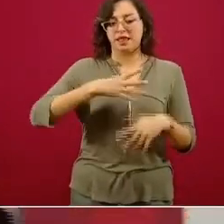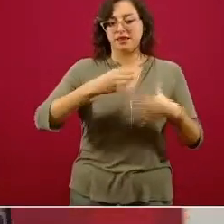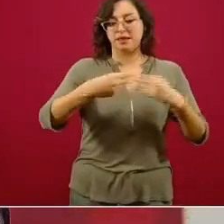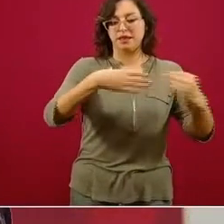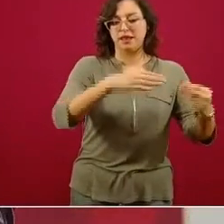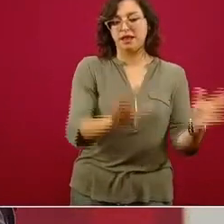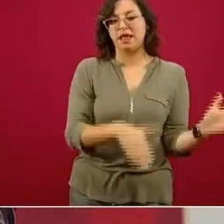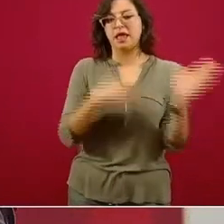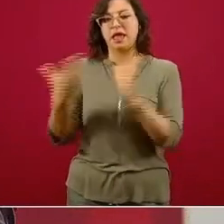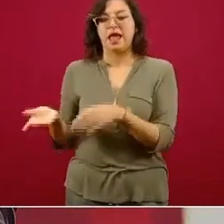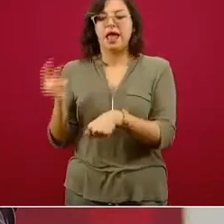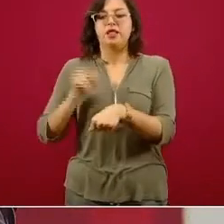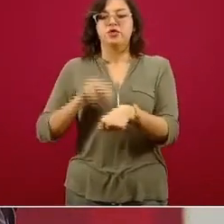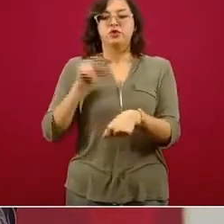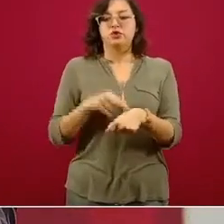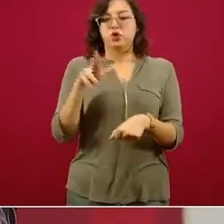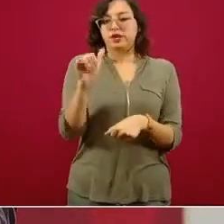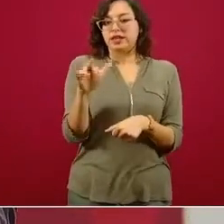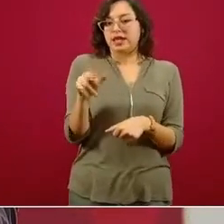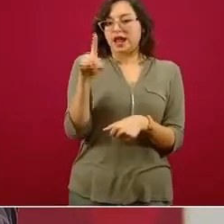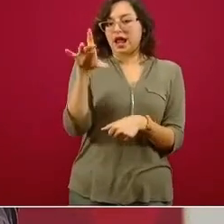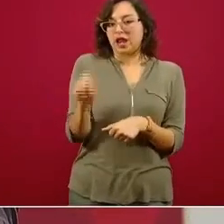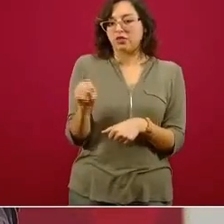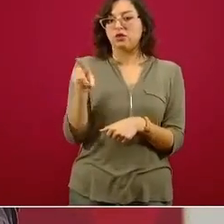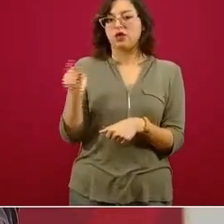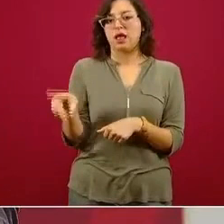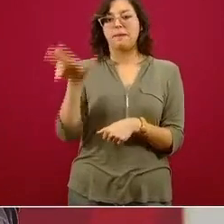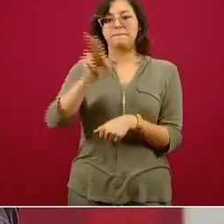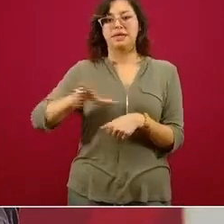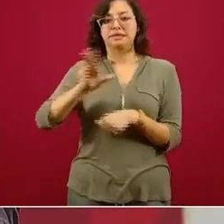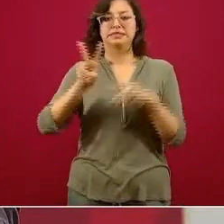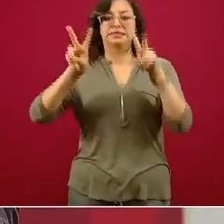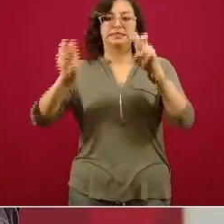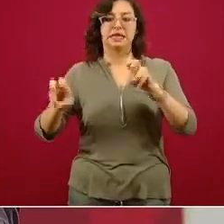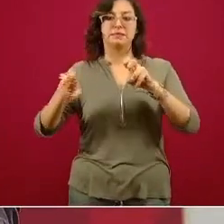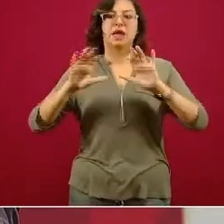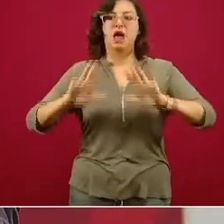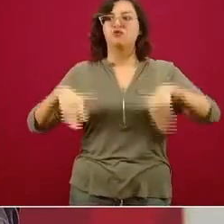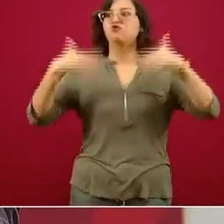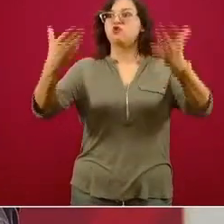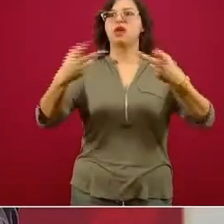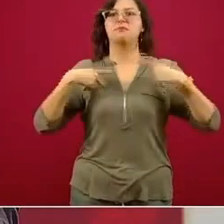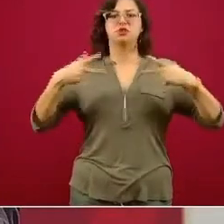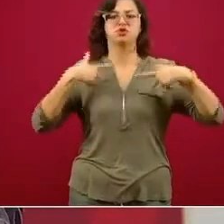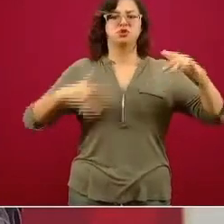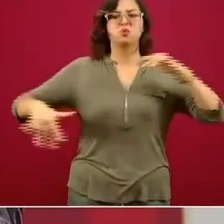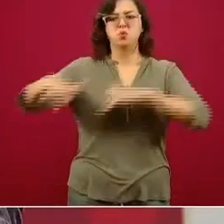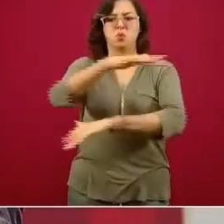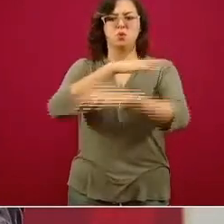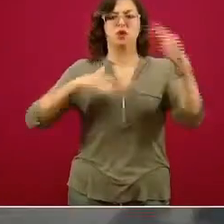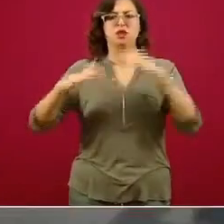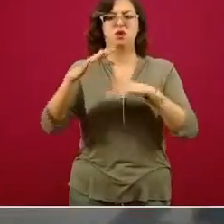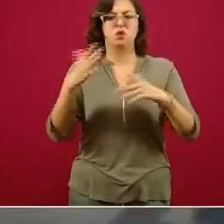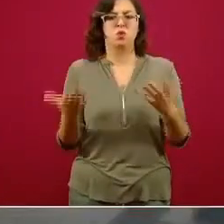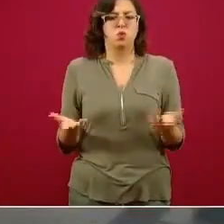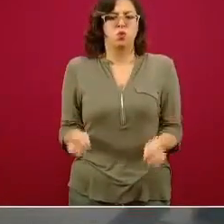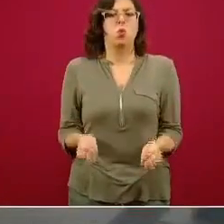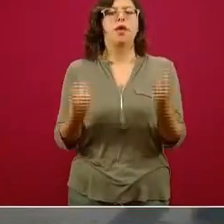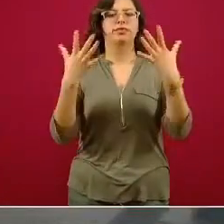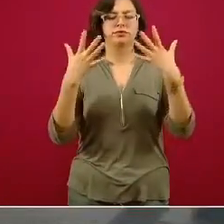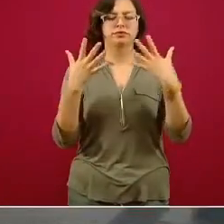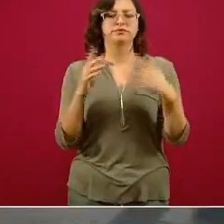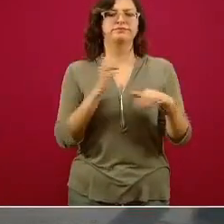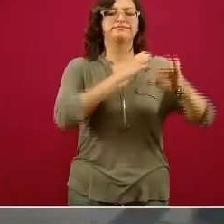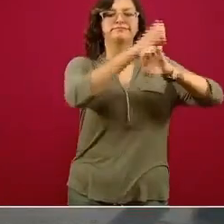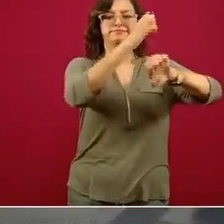Cortés presentará el informe de martes de movilidad en el espacio público por entidad federativa. Le pido al